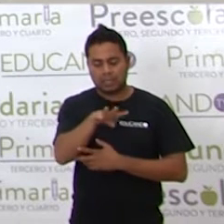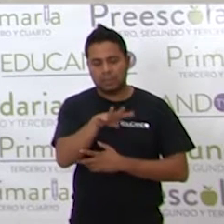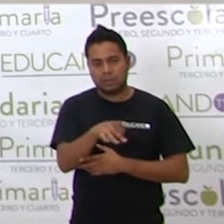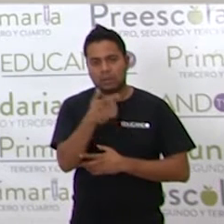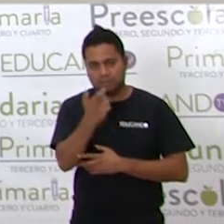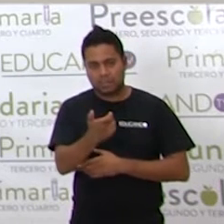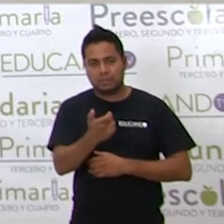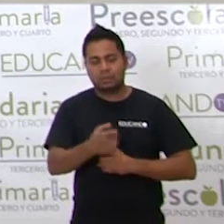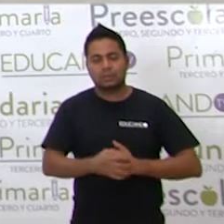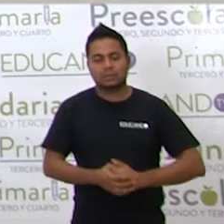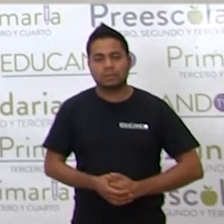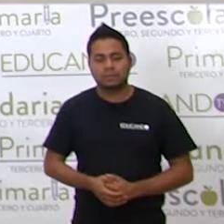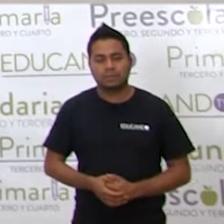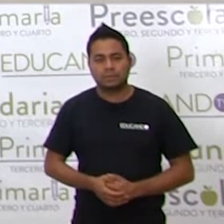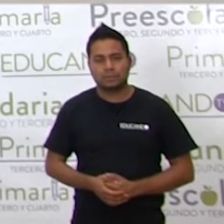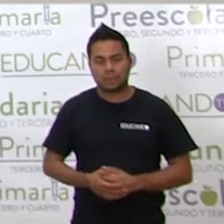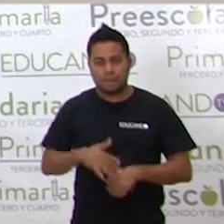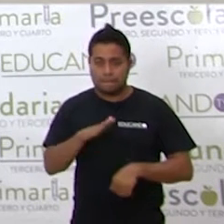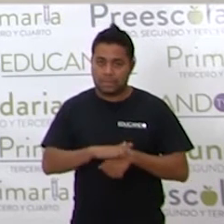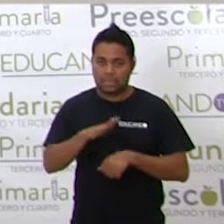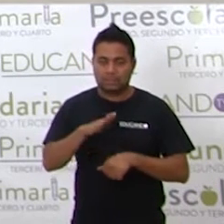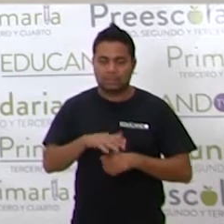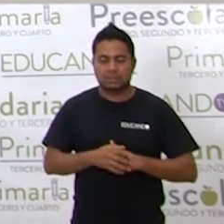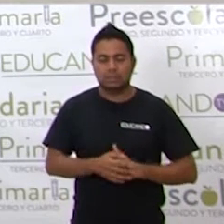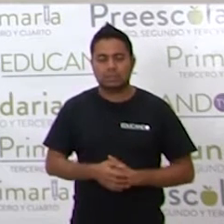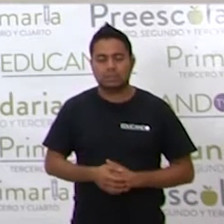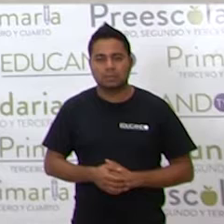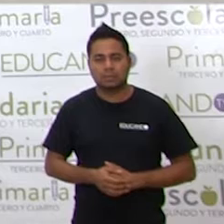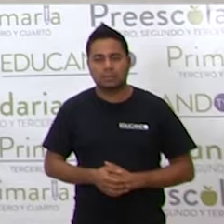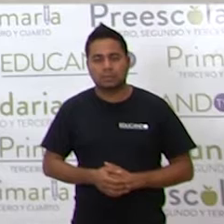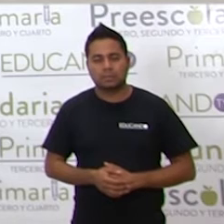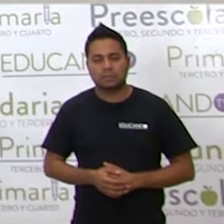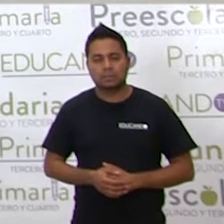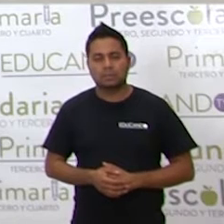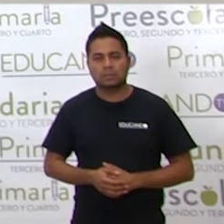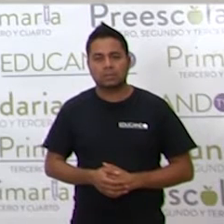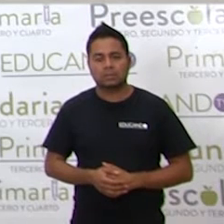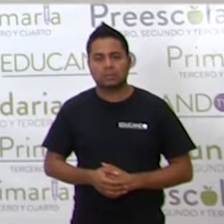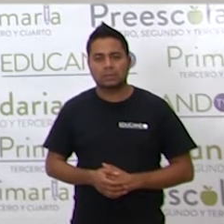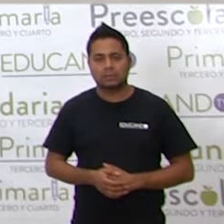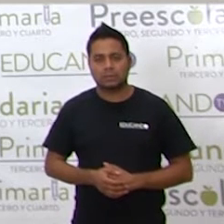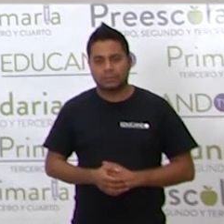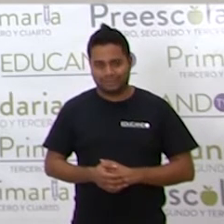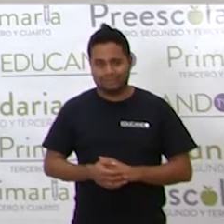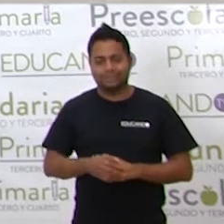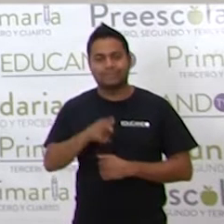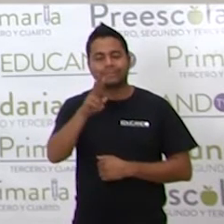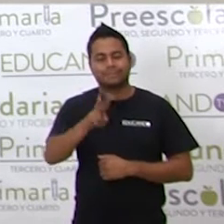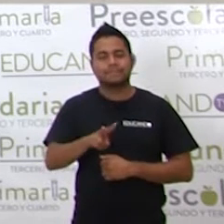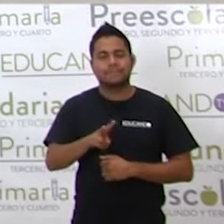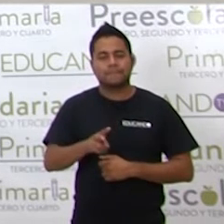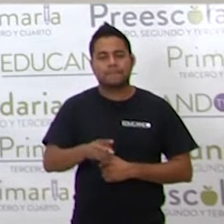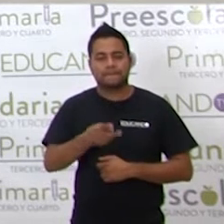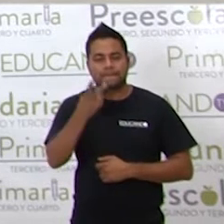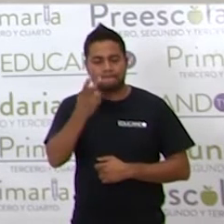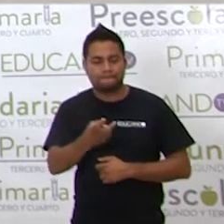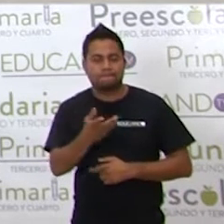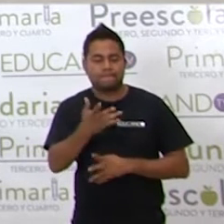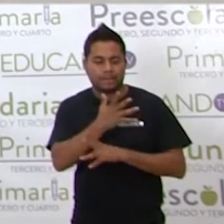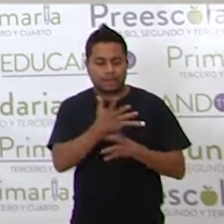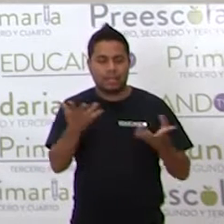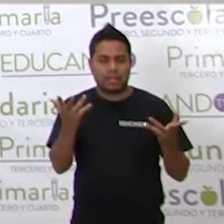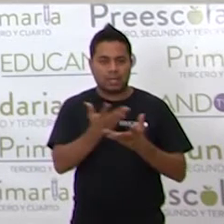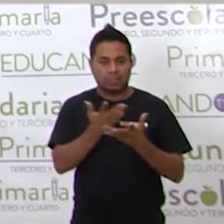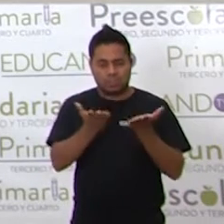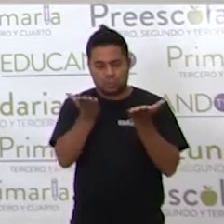pesos. 19 pesos más, ¿verdad? Así que allí ya hicimos